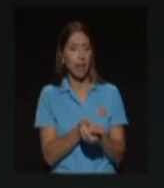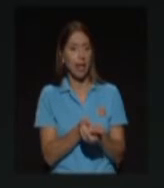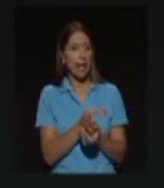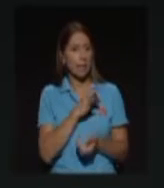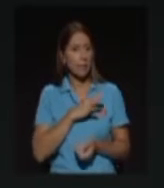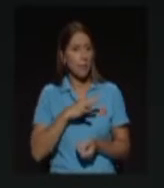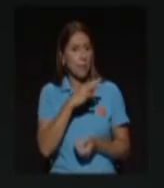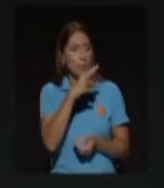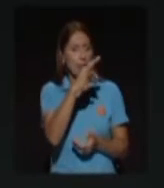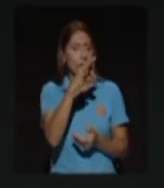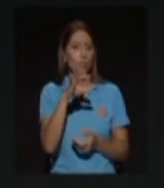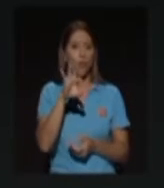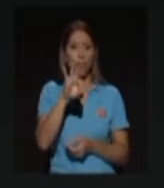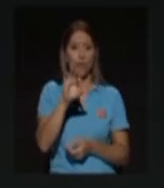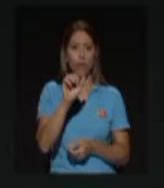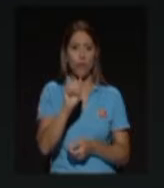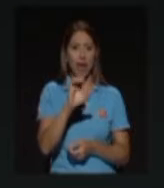espíritu faciano,